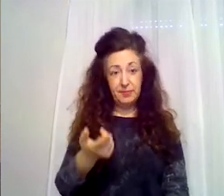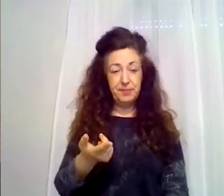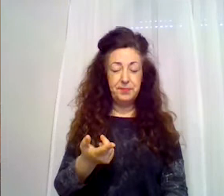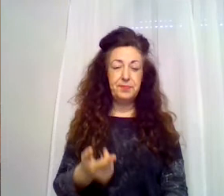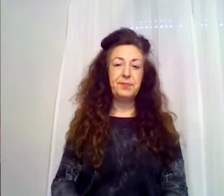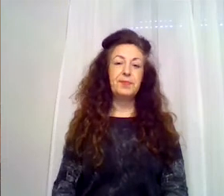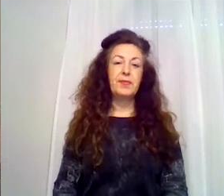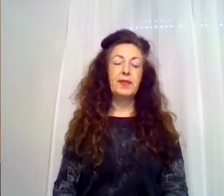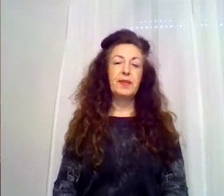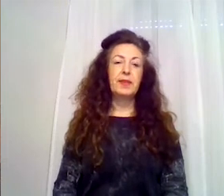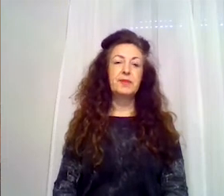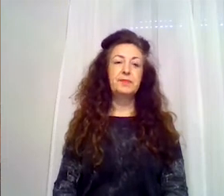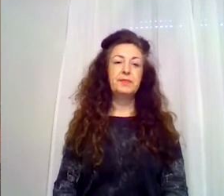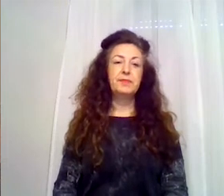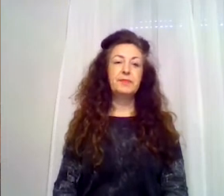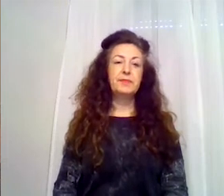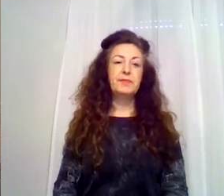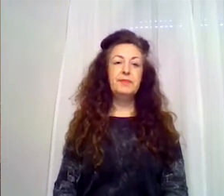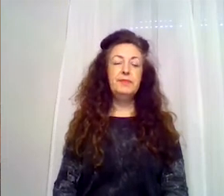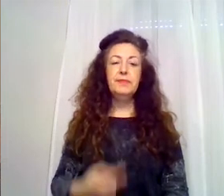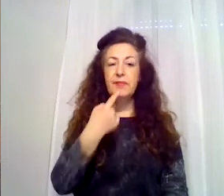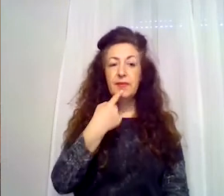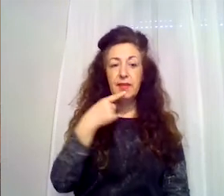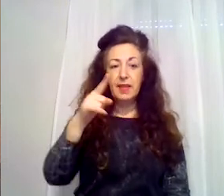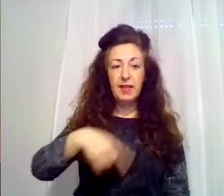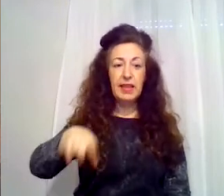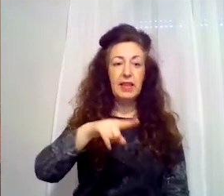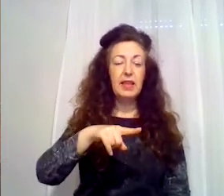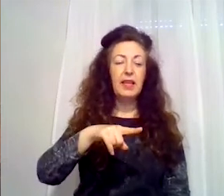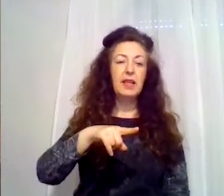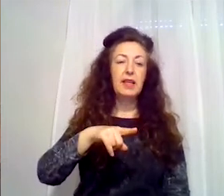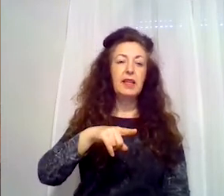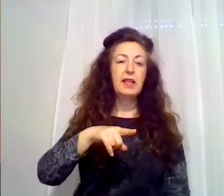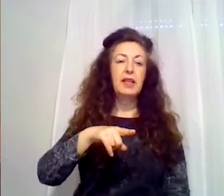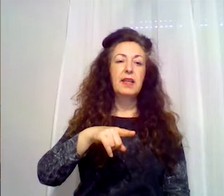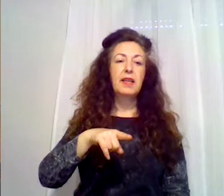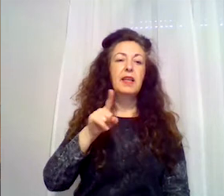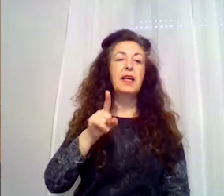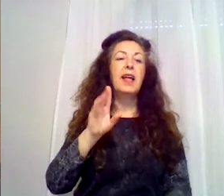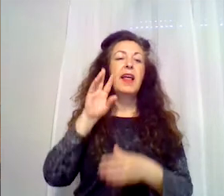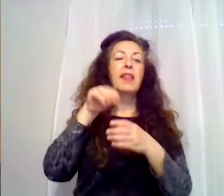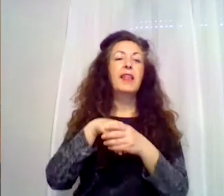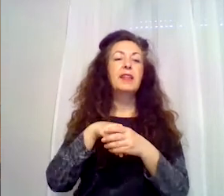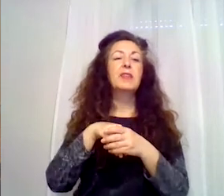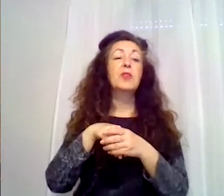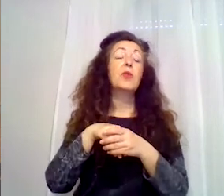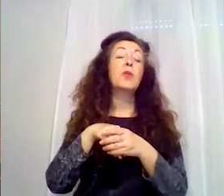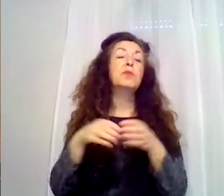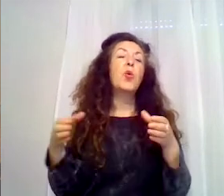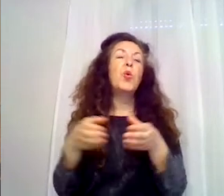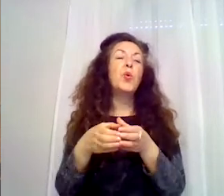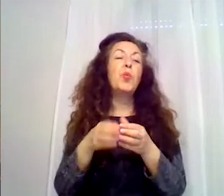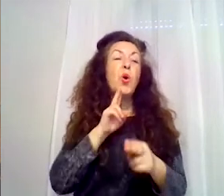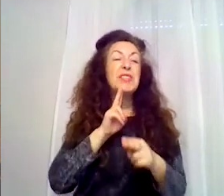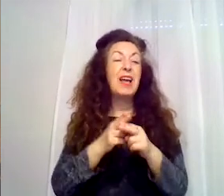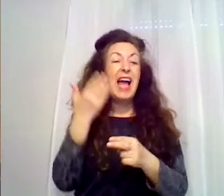personas, borrachas o no, se pegaran en una taberna, porque también era infinitamente más corriente que hoy. Ahora, todo eso está metido